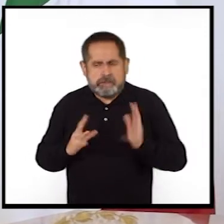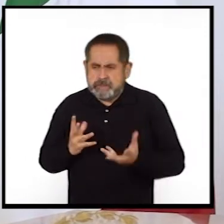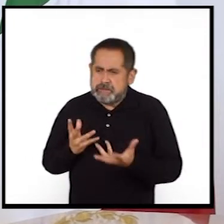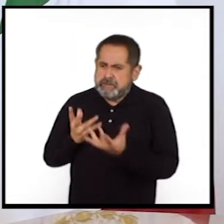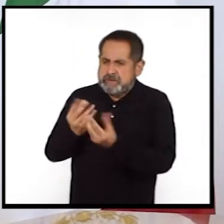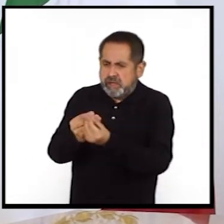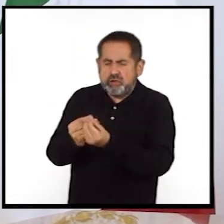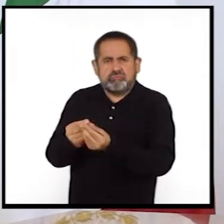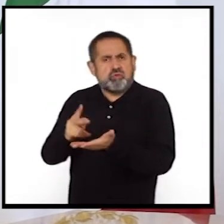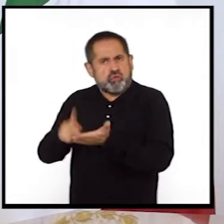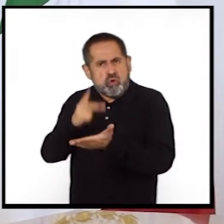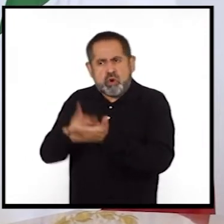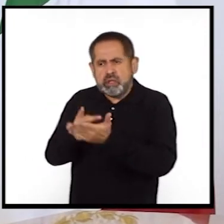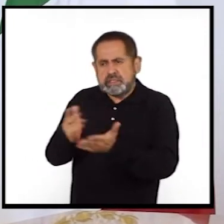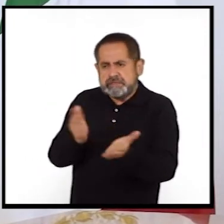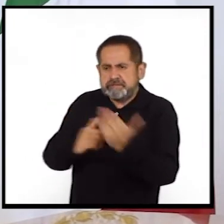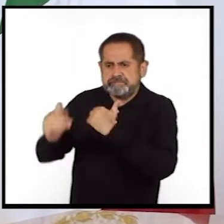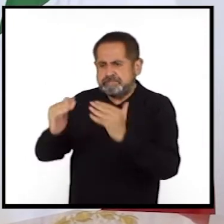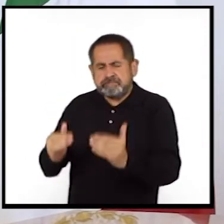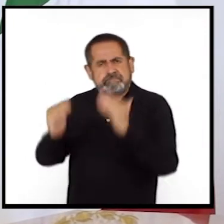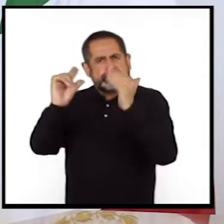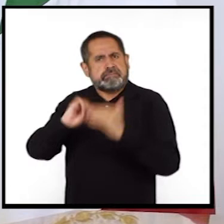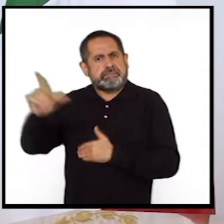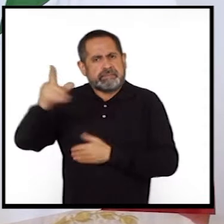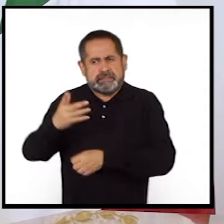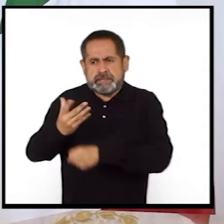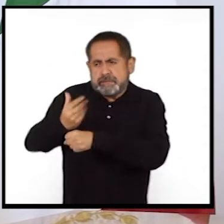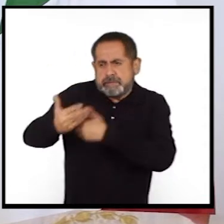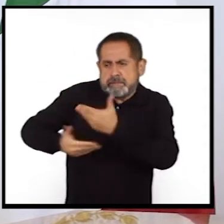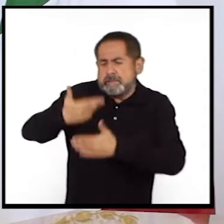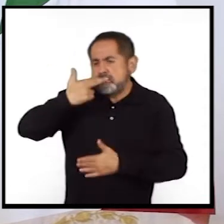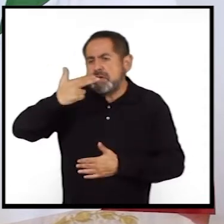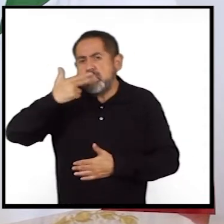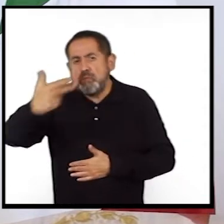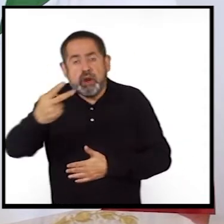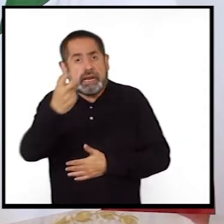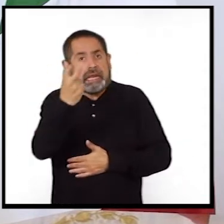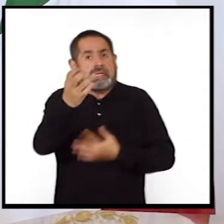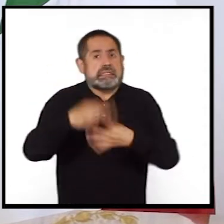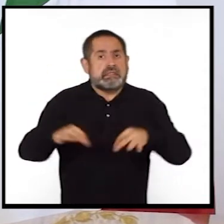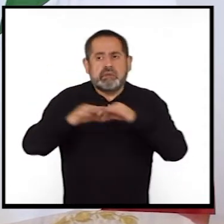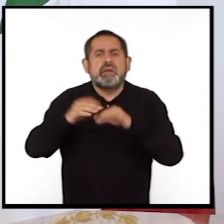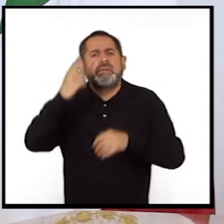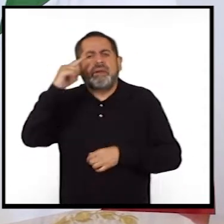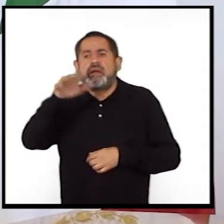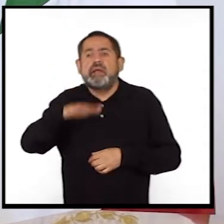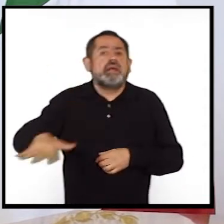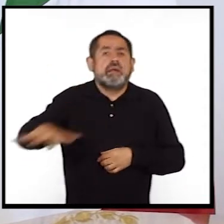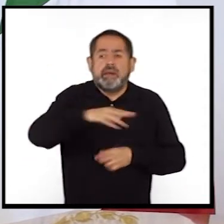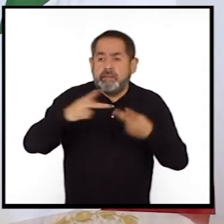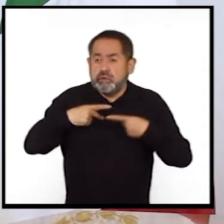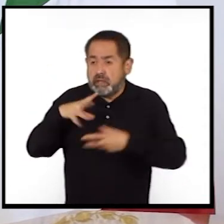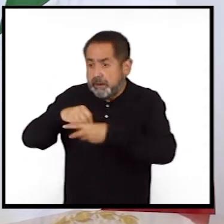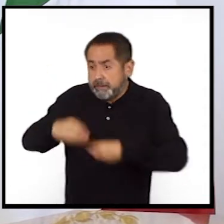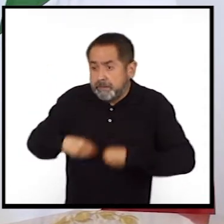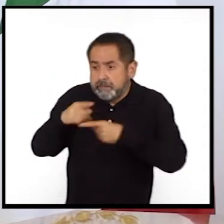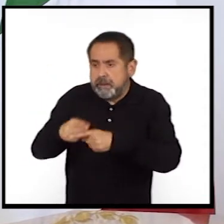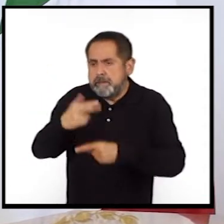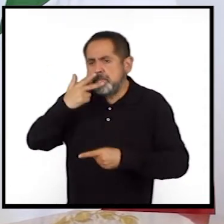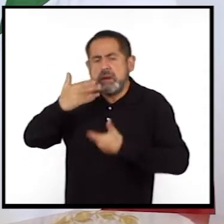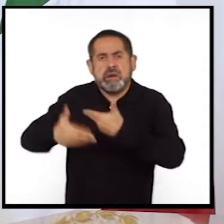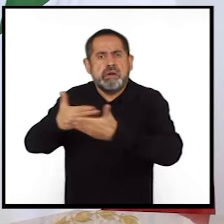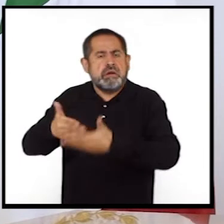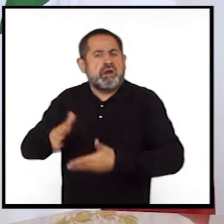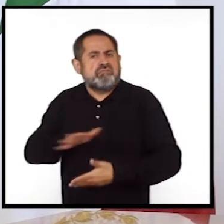descanso en su revaloración y dignificación, y más aún en el mejoramiento de la calidad de